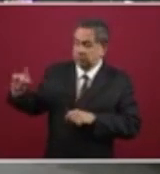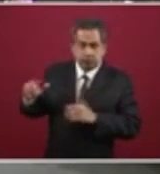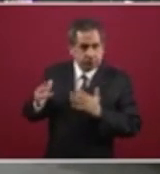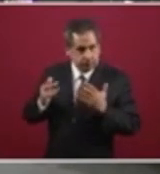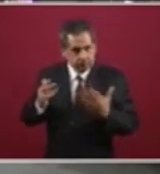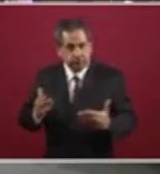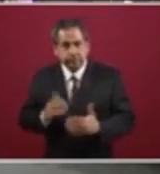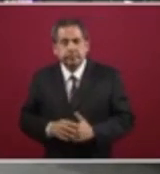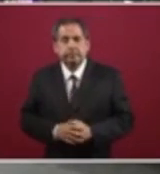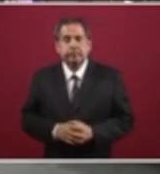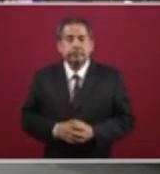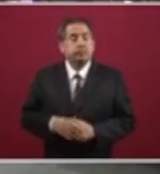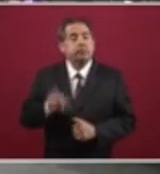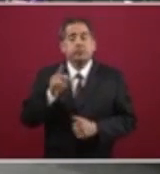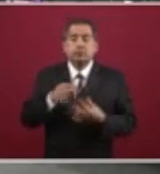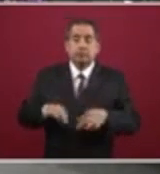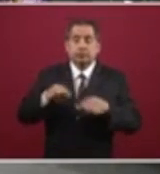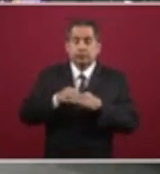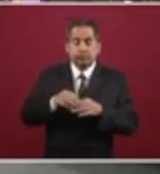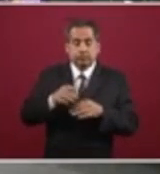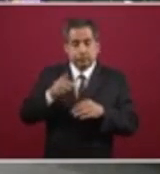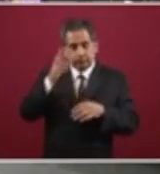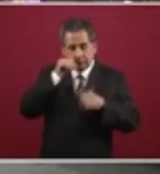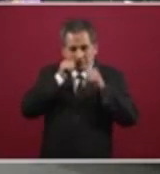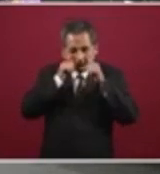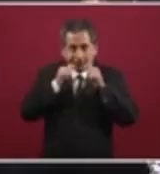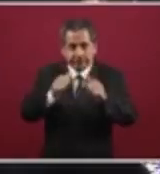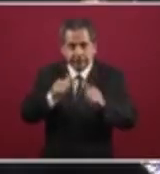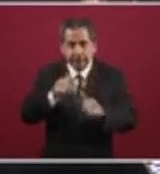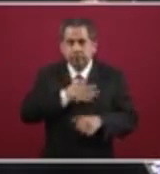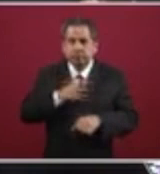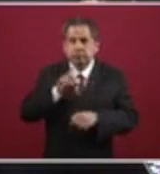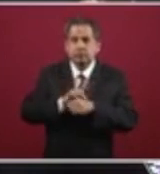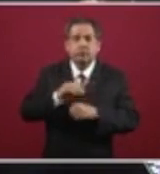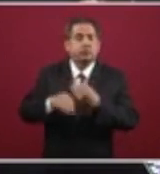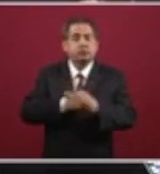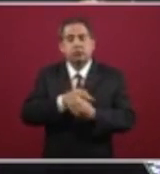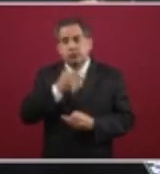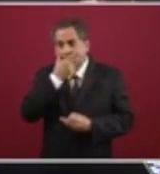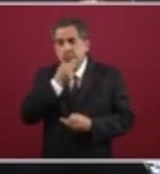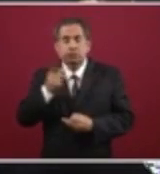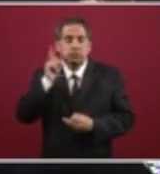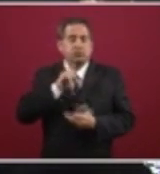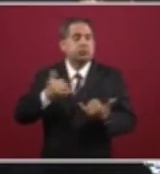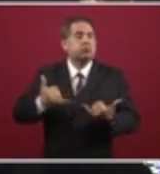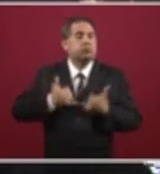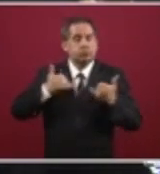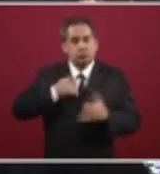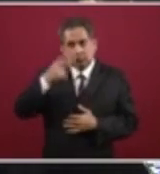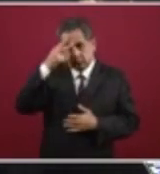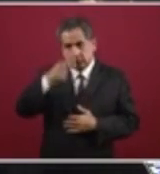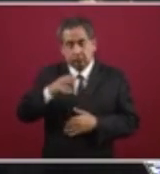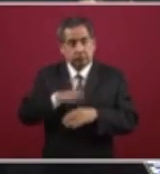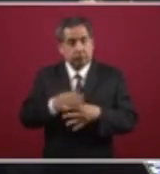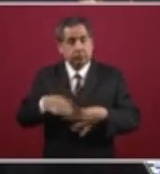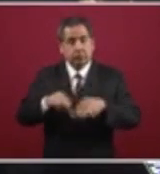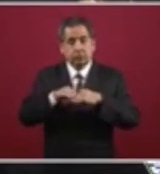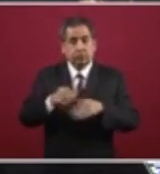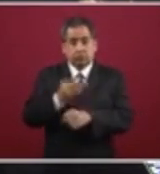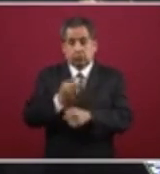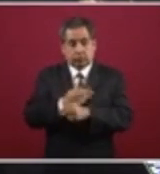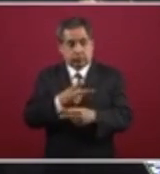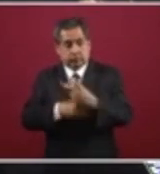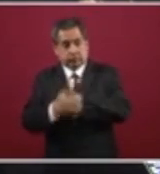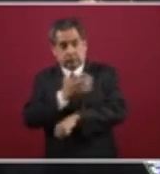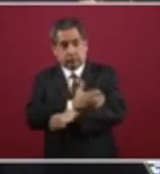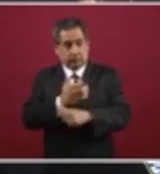públicos. Pero en especial, buenos días a todos las y los jóvenes de México y particularmente a los que nos